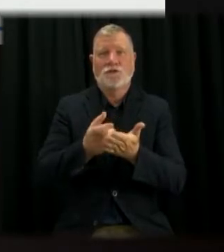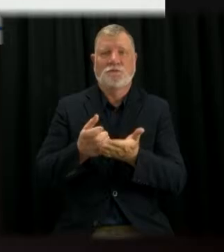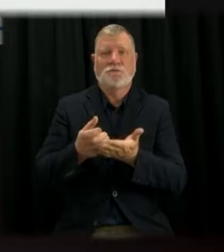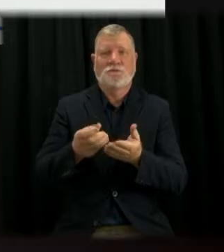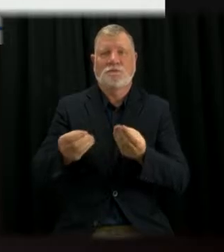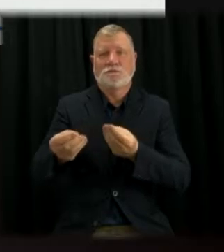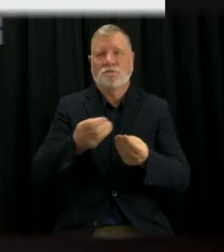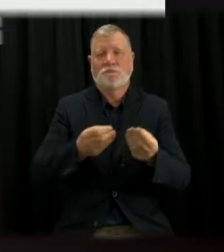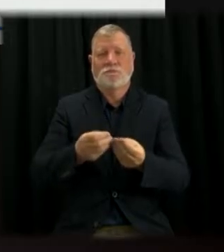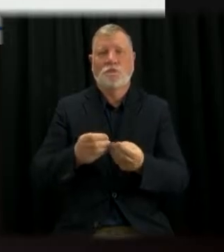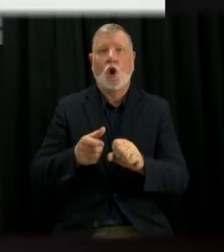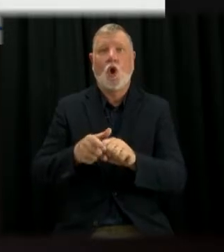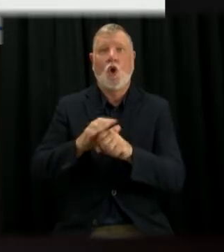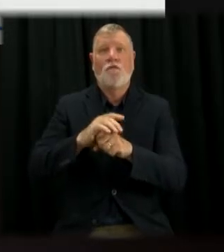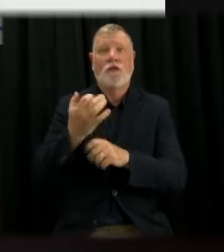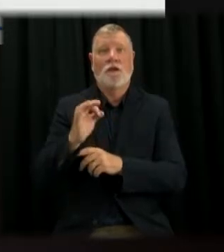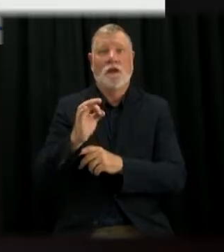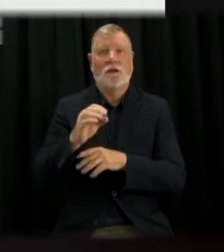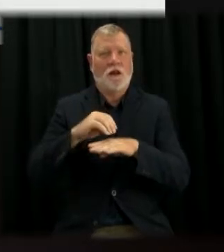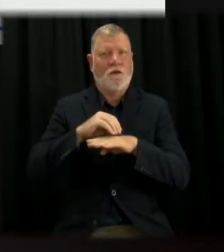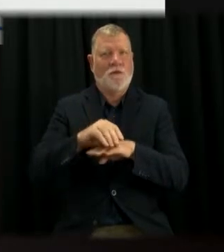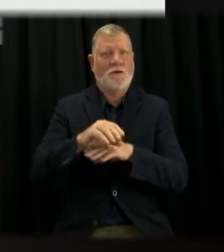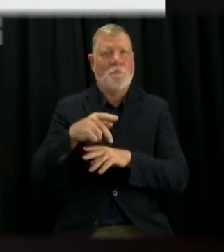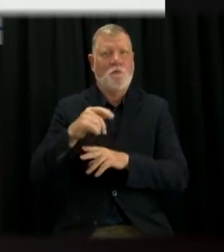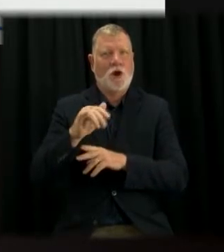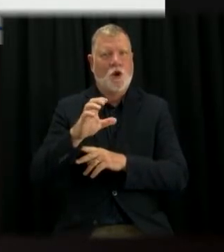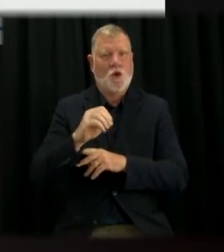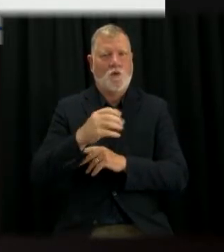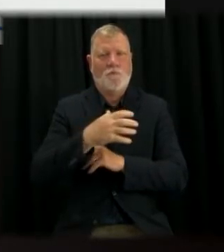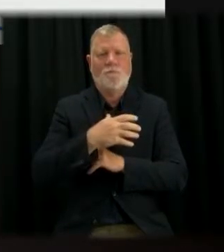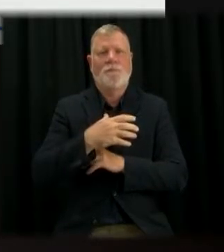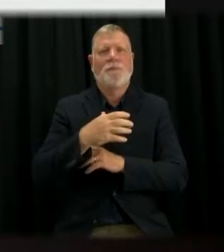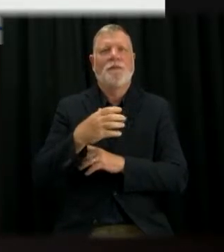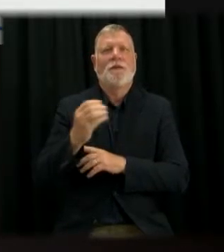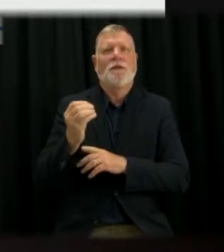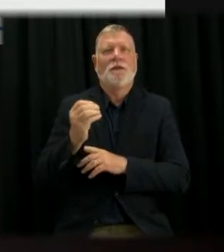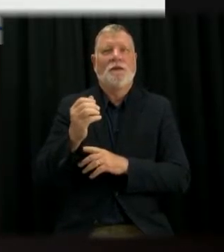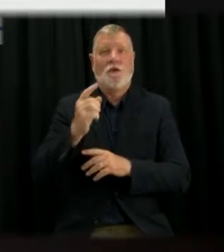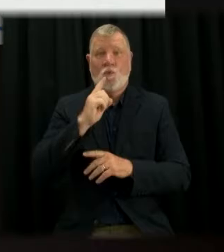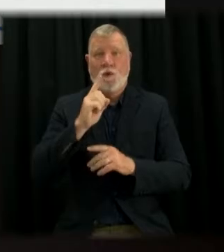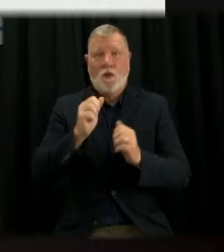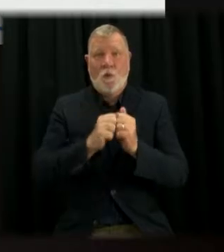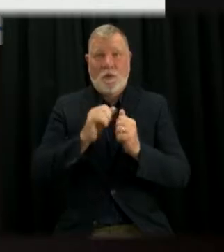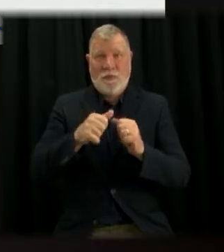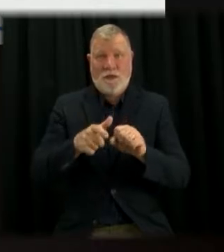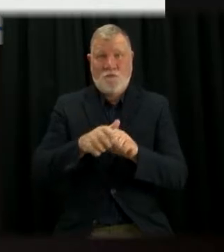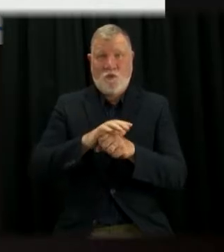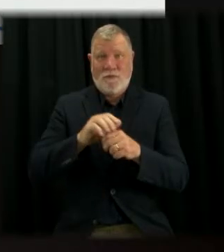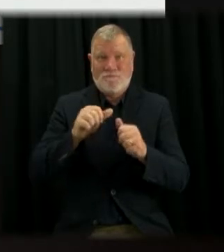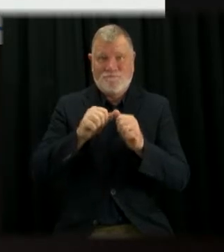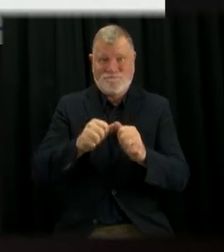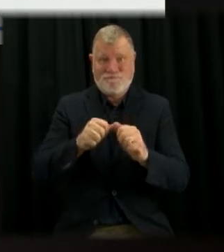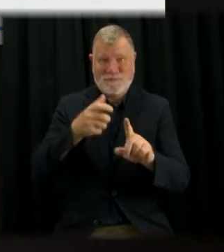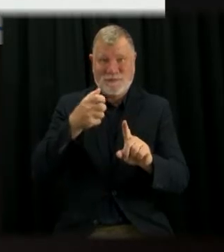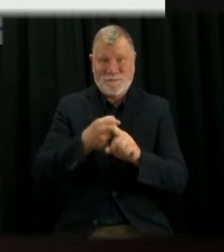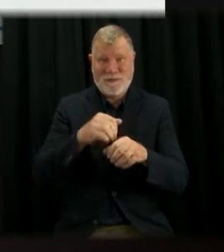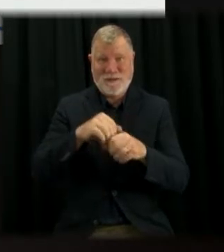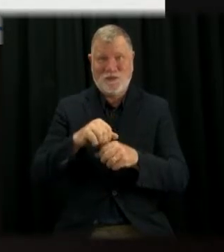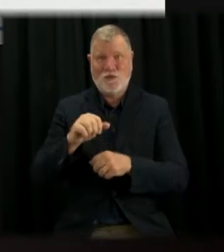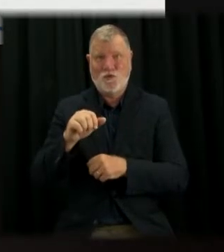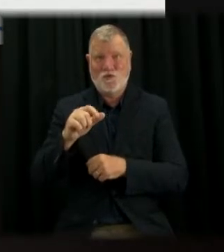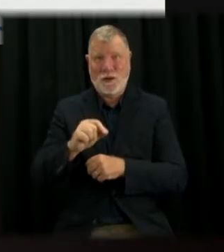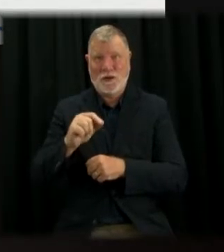independiente. El COVID-19 afectó a Pritco por el cierre y por las medidas críticas, y aún con esos